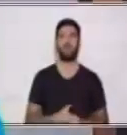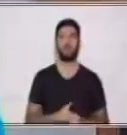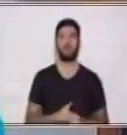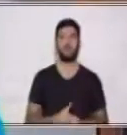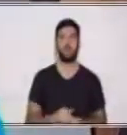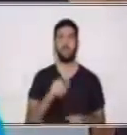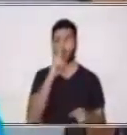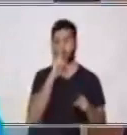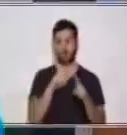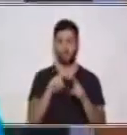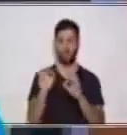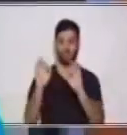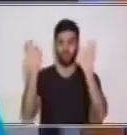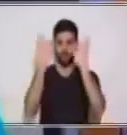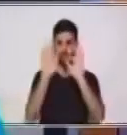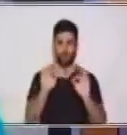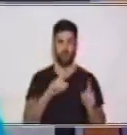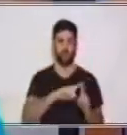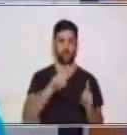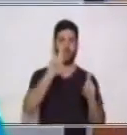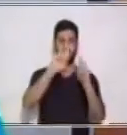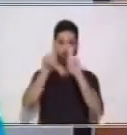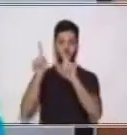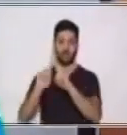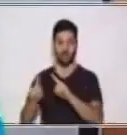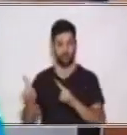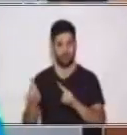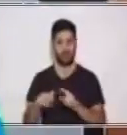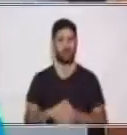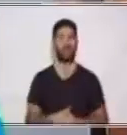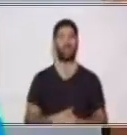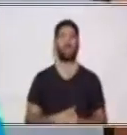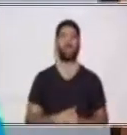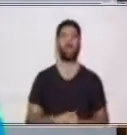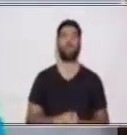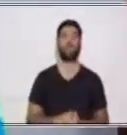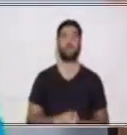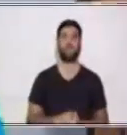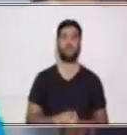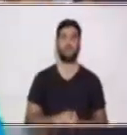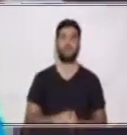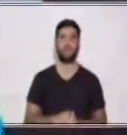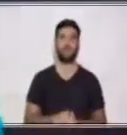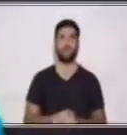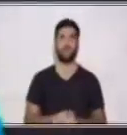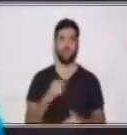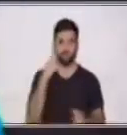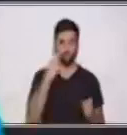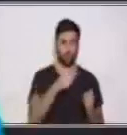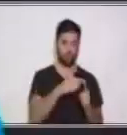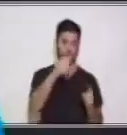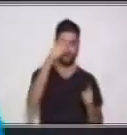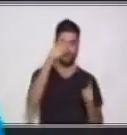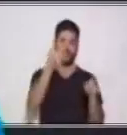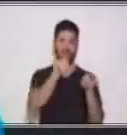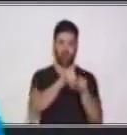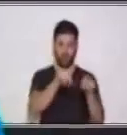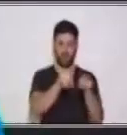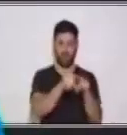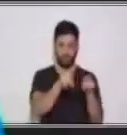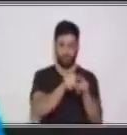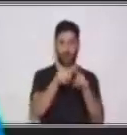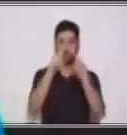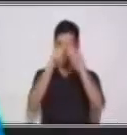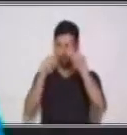diferente. El isósceles tiene dos lados iguales y un lado diferente. Y tenemos el